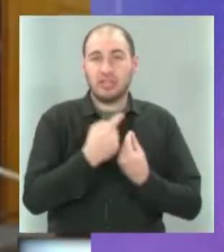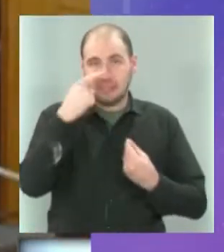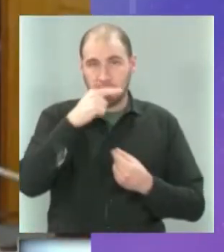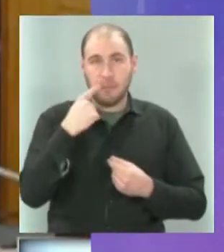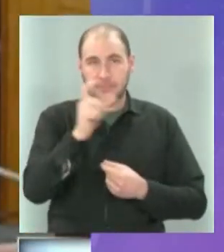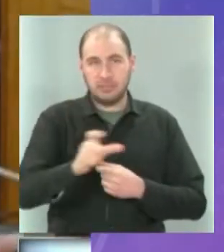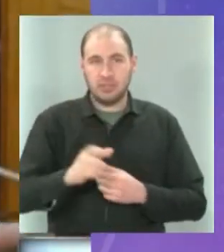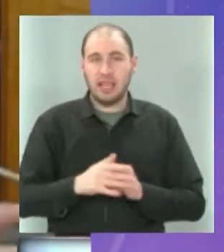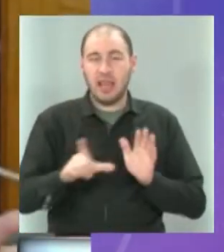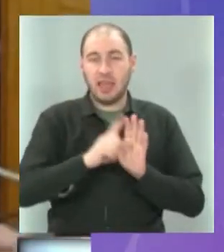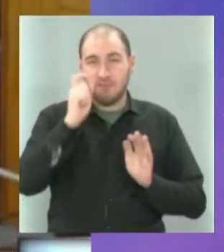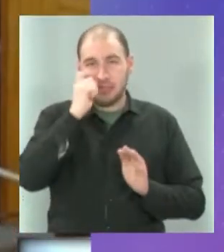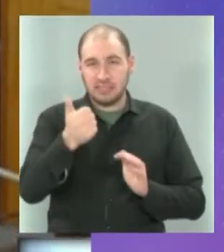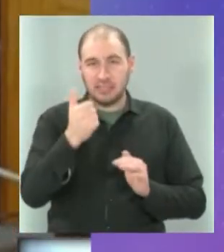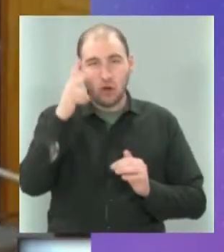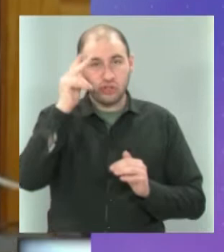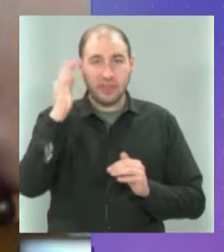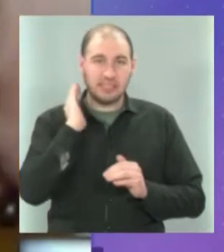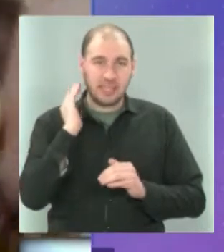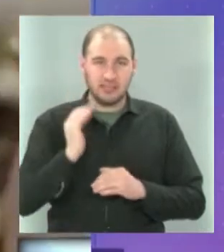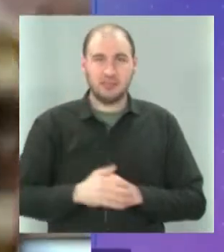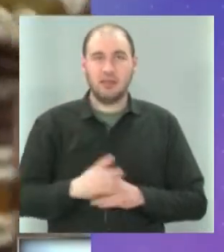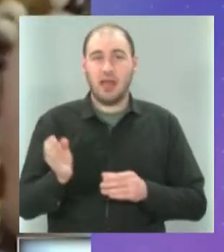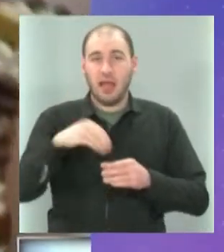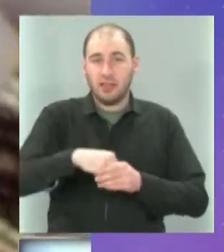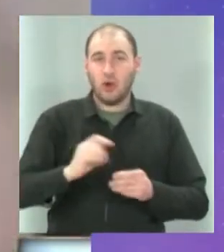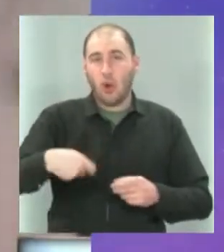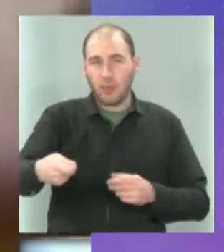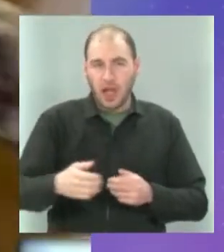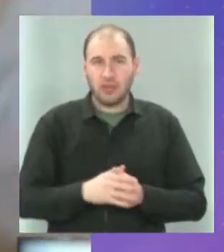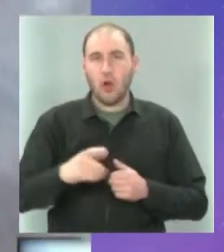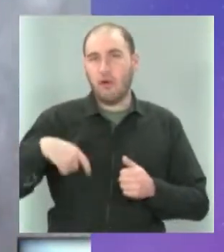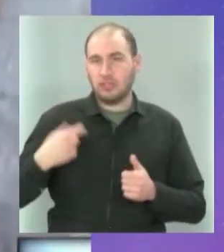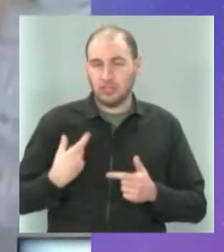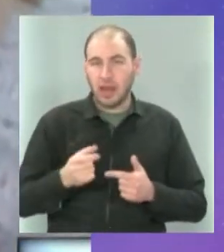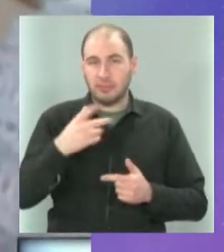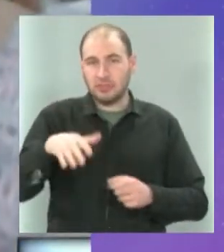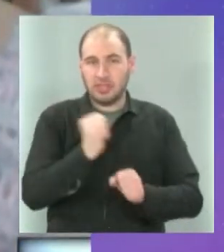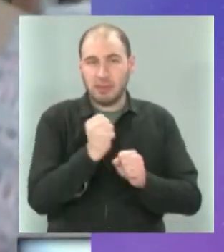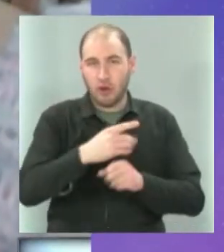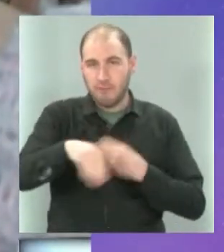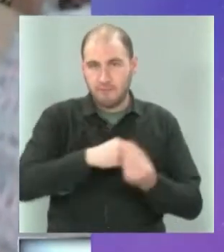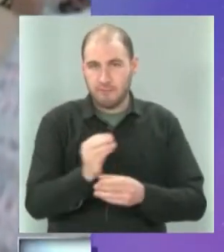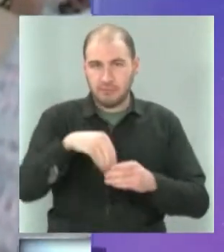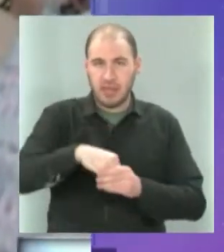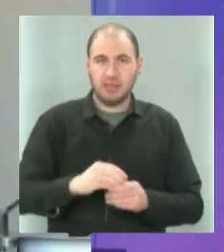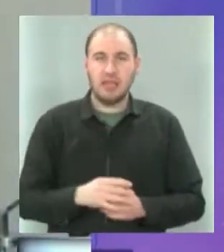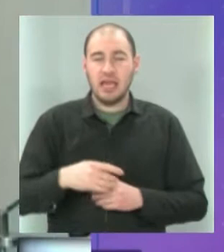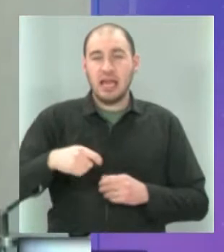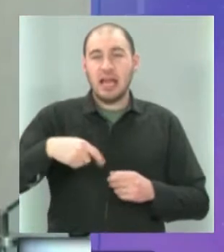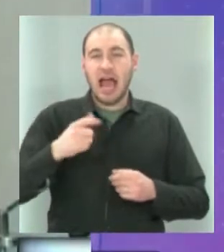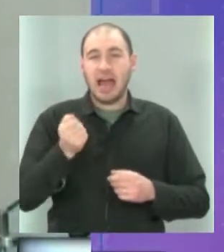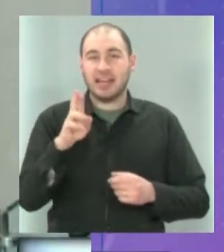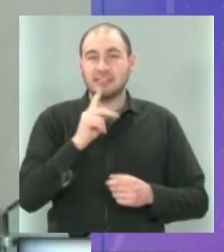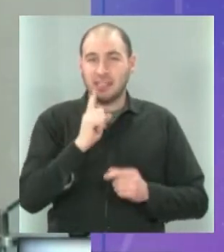personas. La ley 26.816 incorpora jubilación, obra social para el trabajador y su familia, aseguradora de riesgos